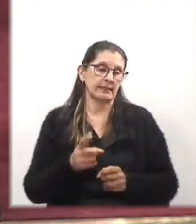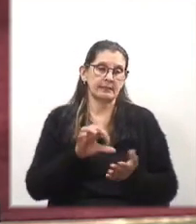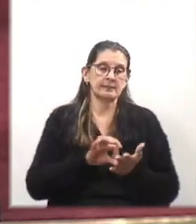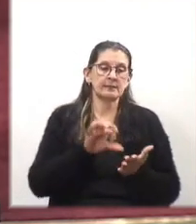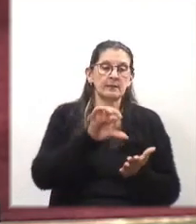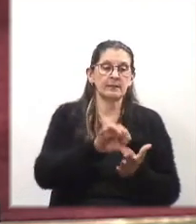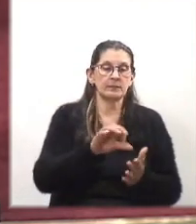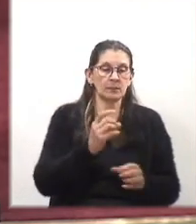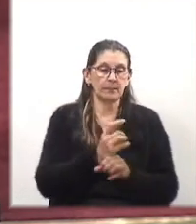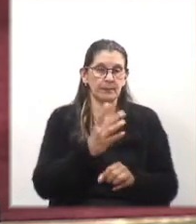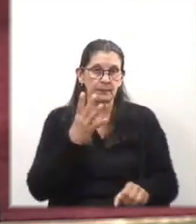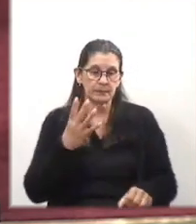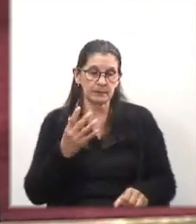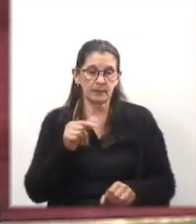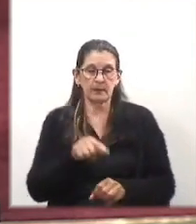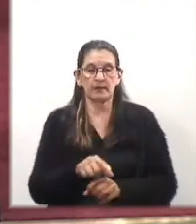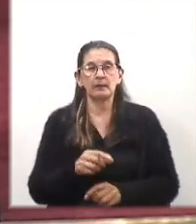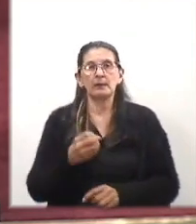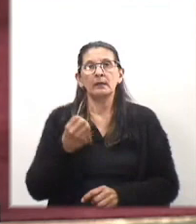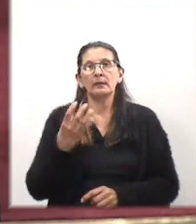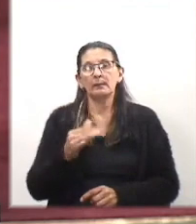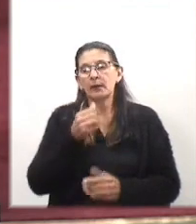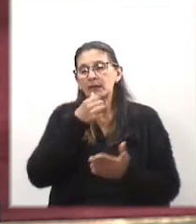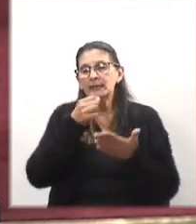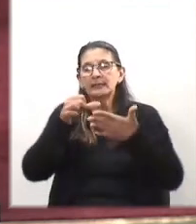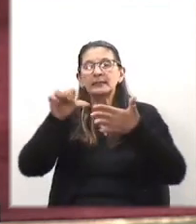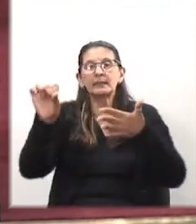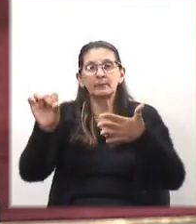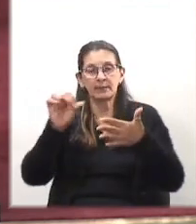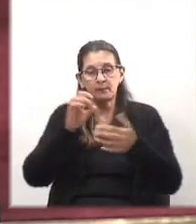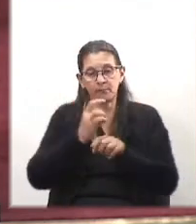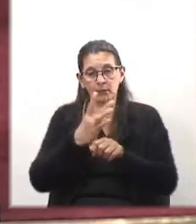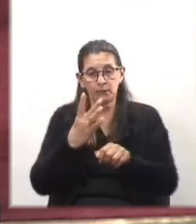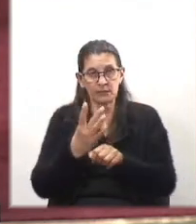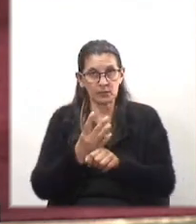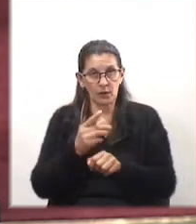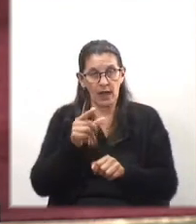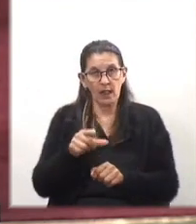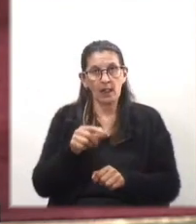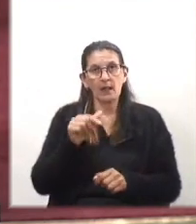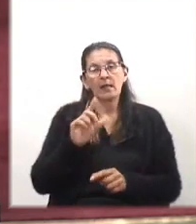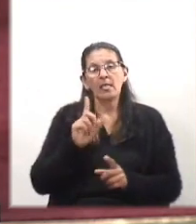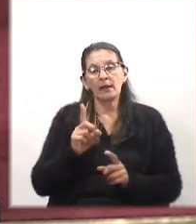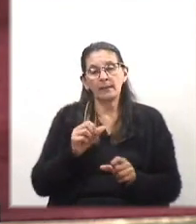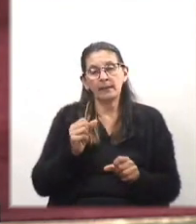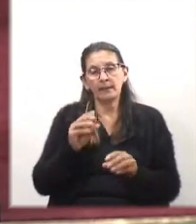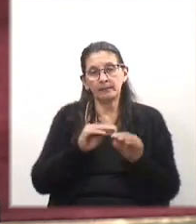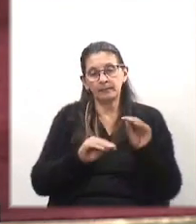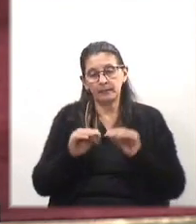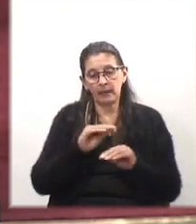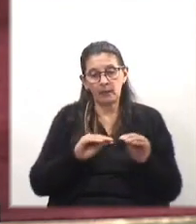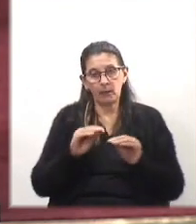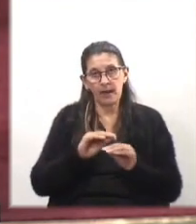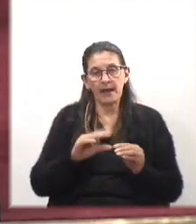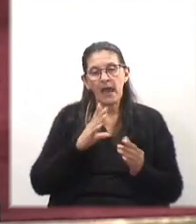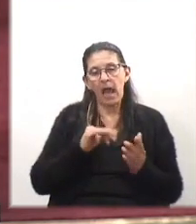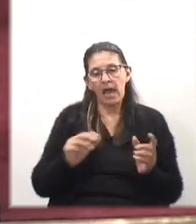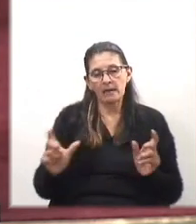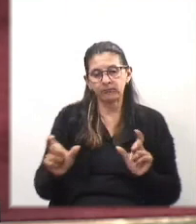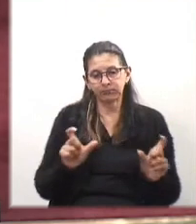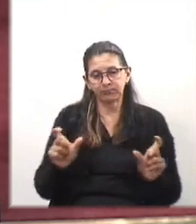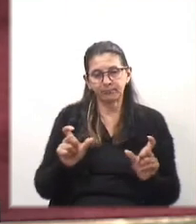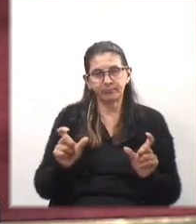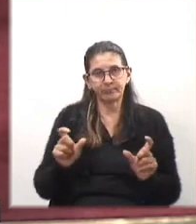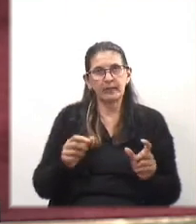servicio de profesionales cuyos actos grabados por el timbre profesional deberían abonarlo. Además, se produce un desfasaje entre